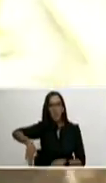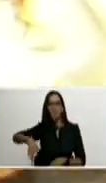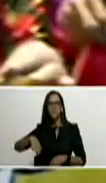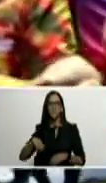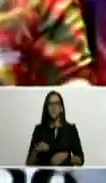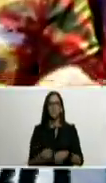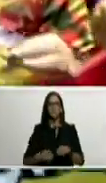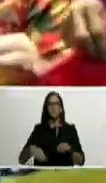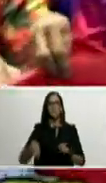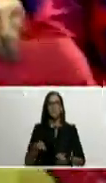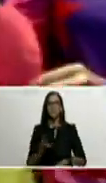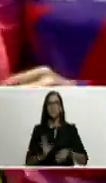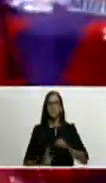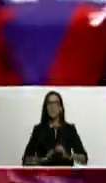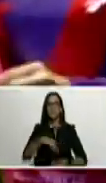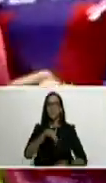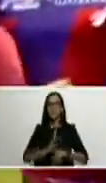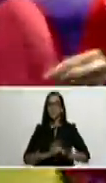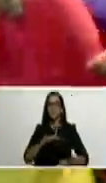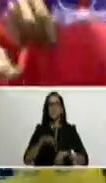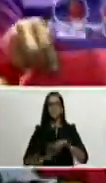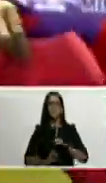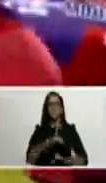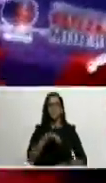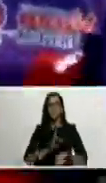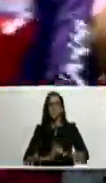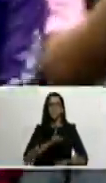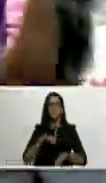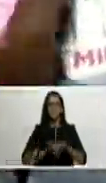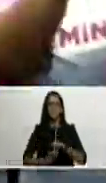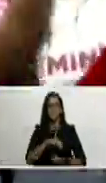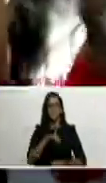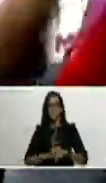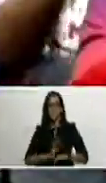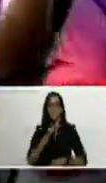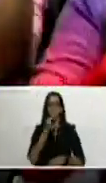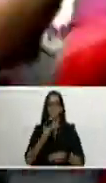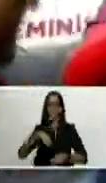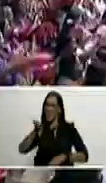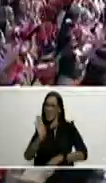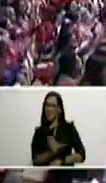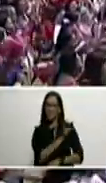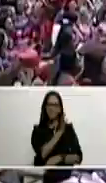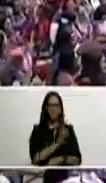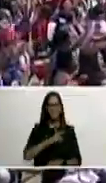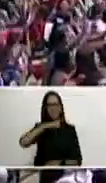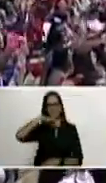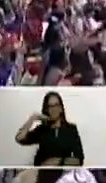¡Suena gaita sabrosa!